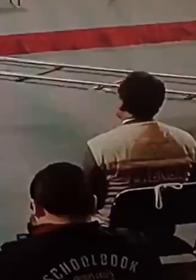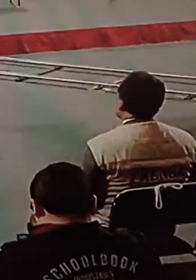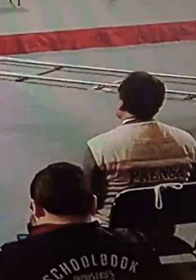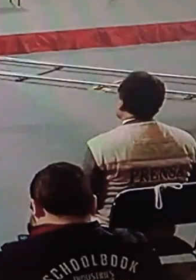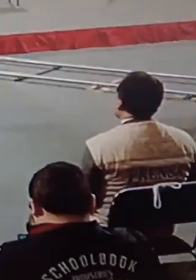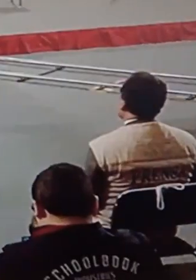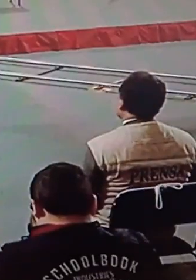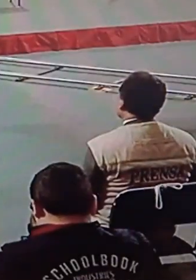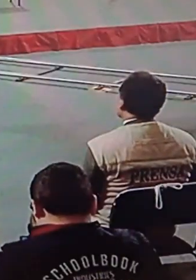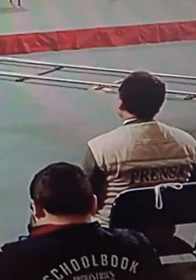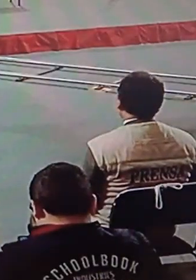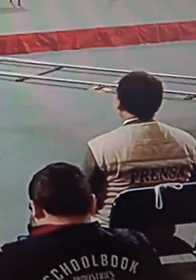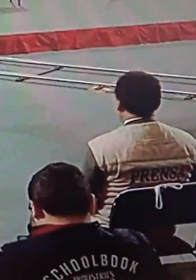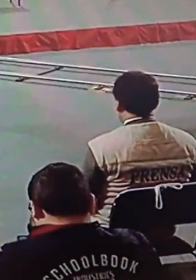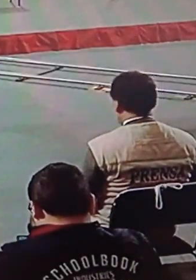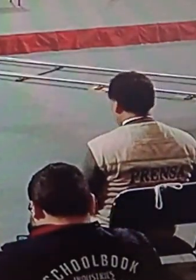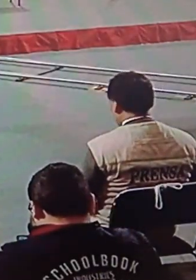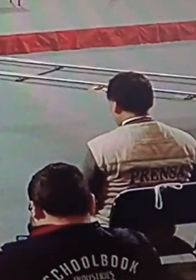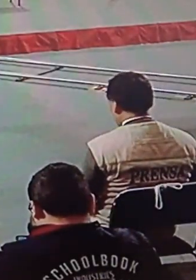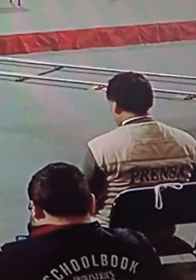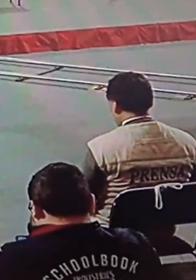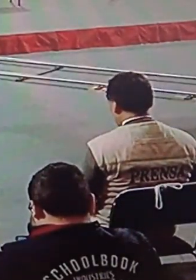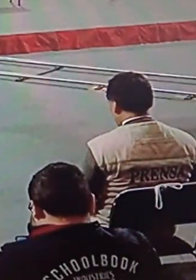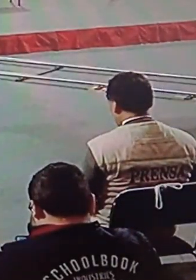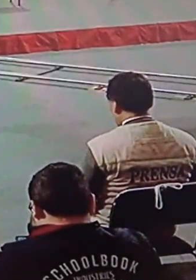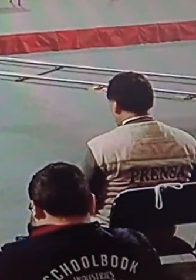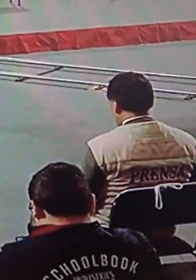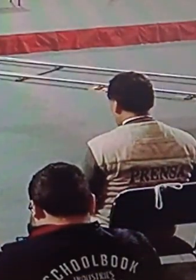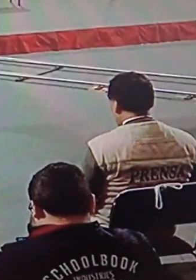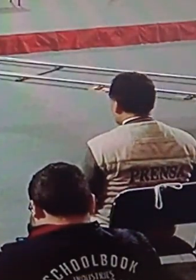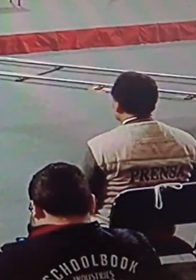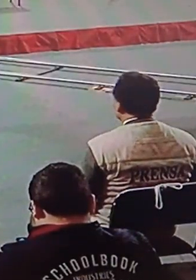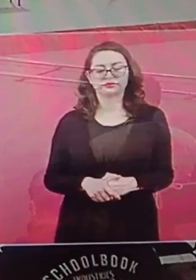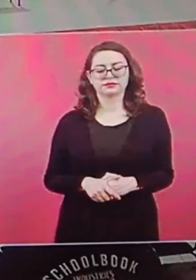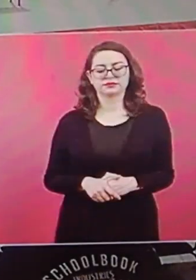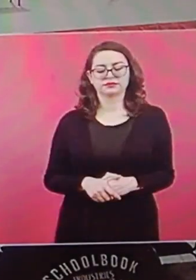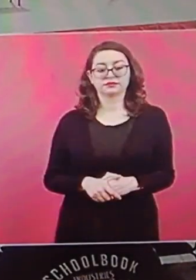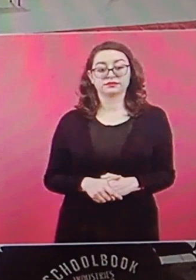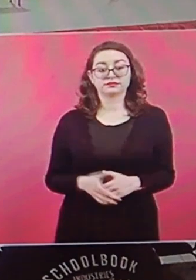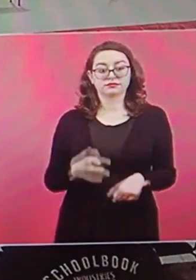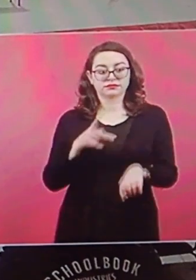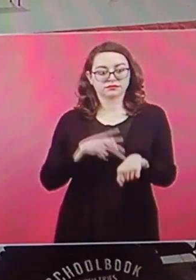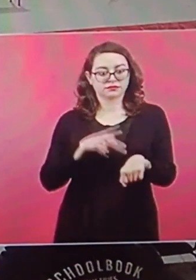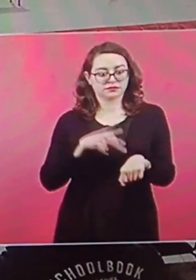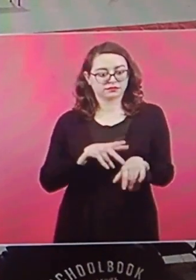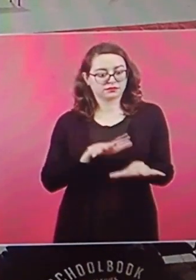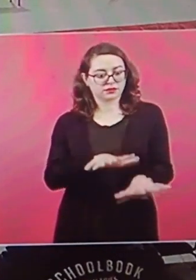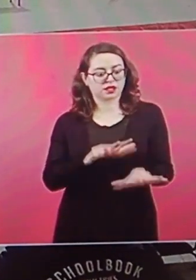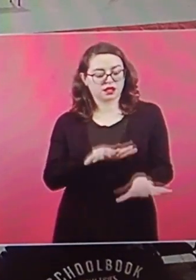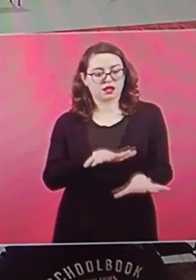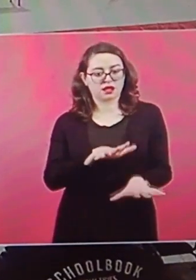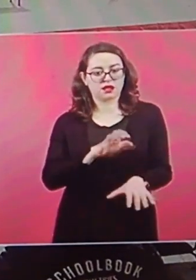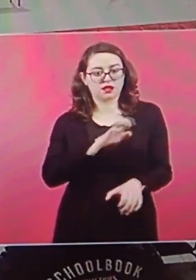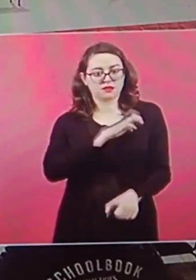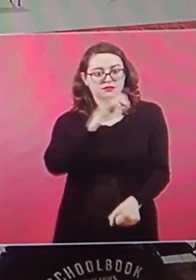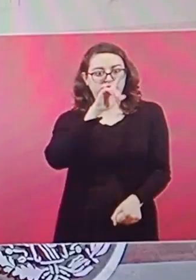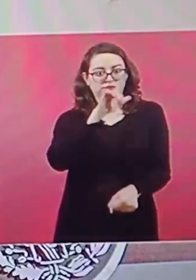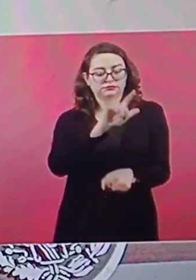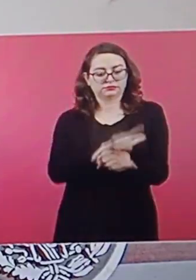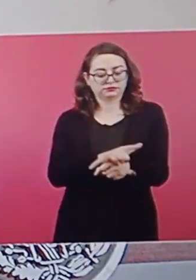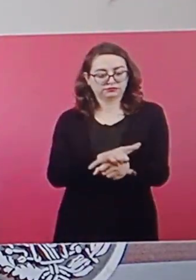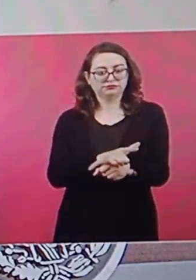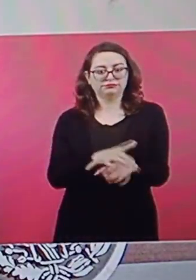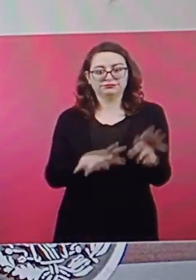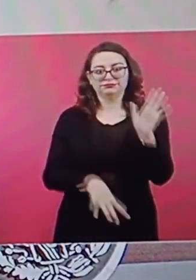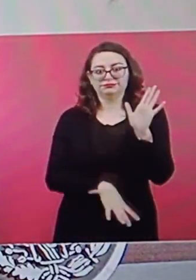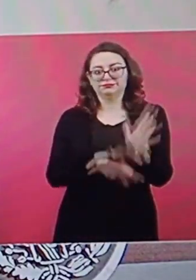su factura y termina con pueblos como todo el sureste. Ahí se demuestra que habla